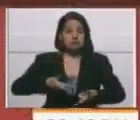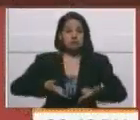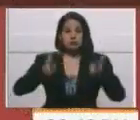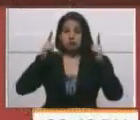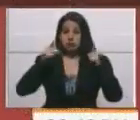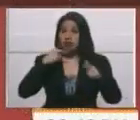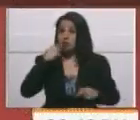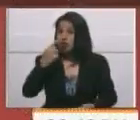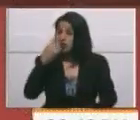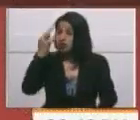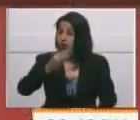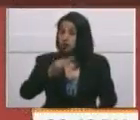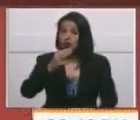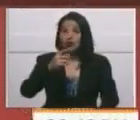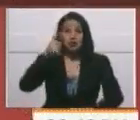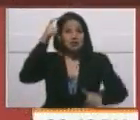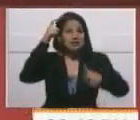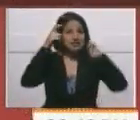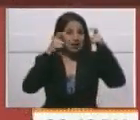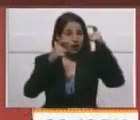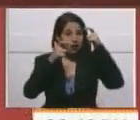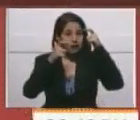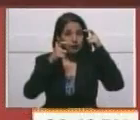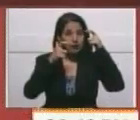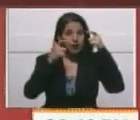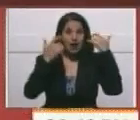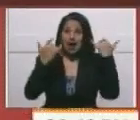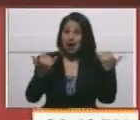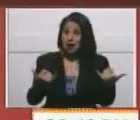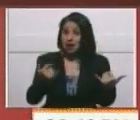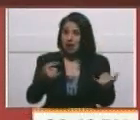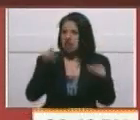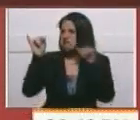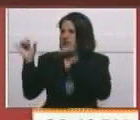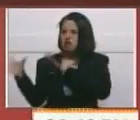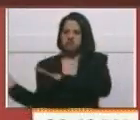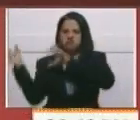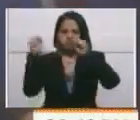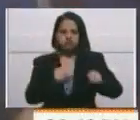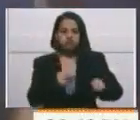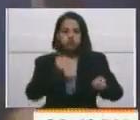garantizo que hugo chávez estaría él mismo lo ha metido preso él mismo